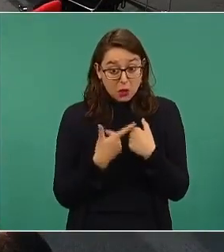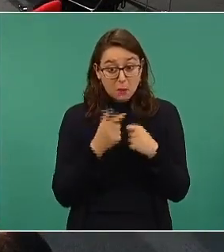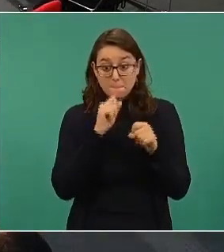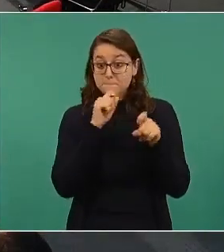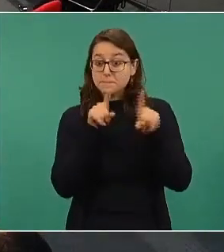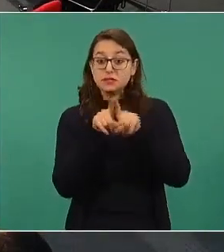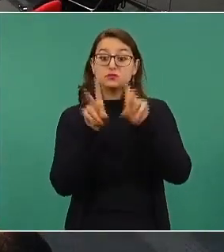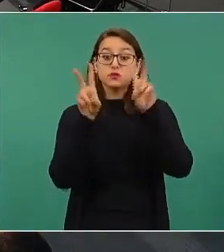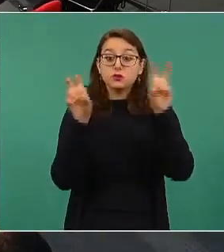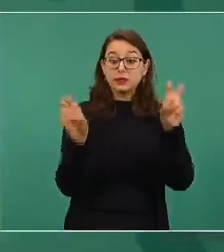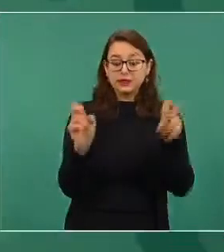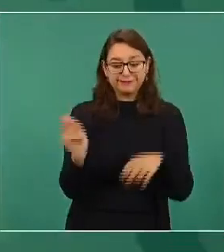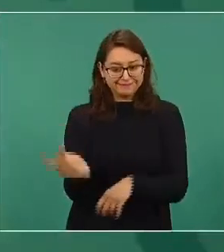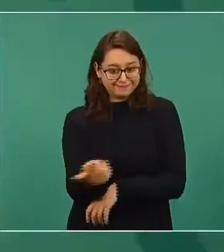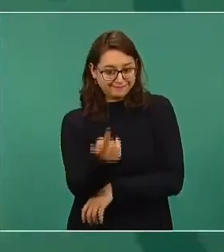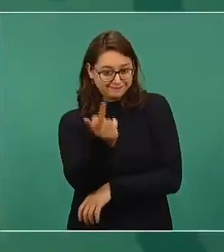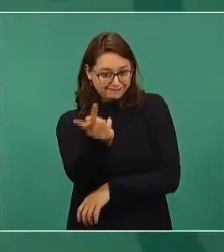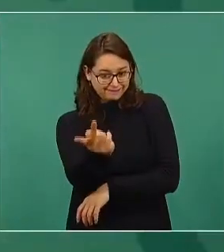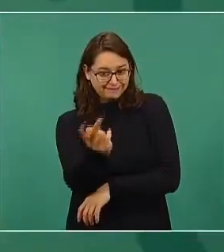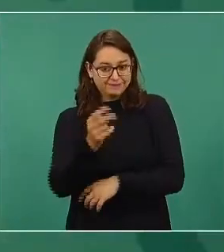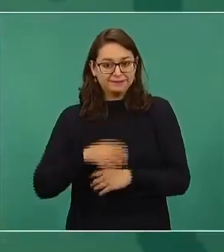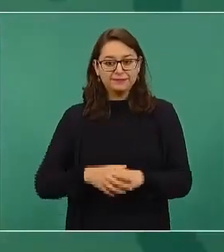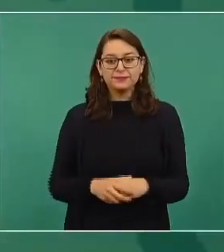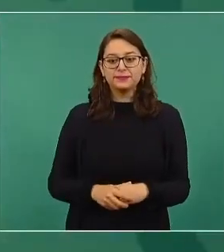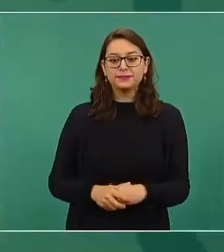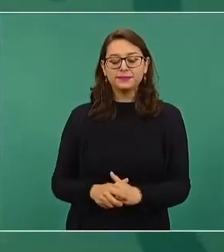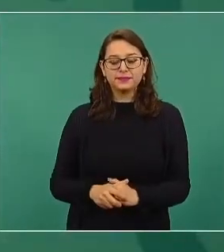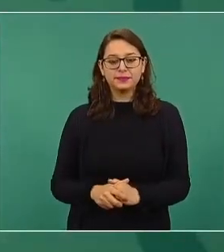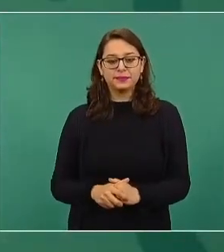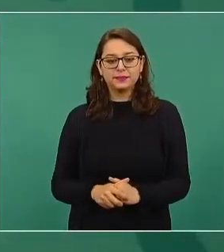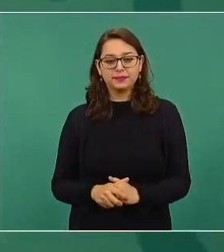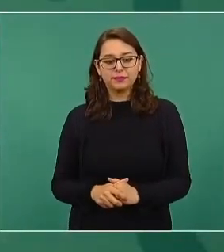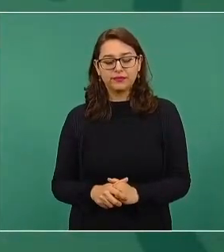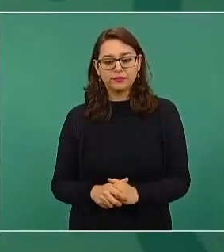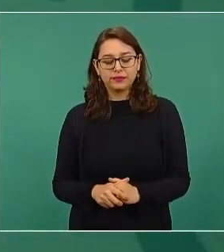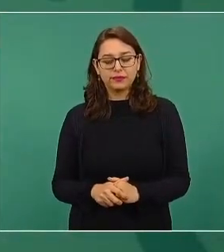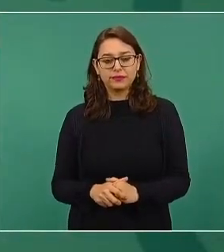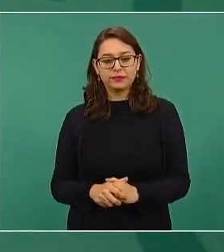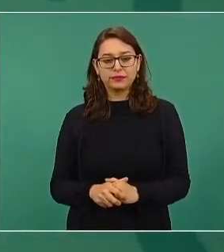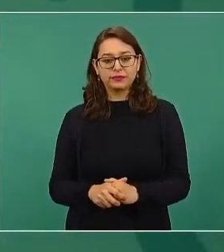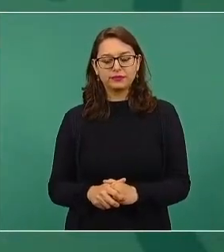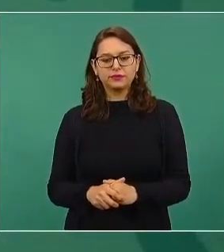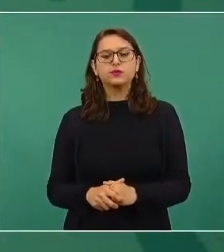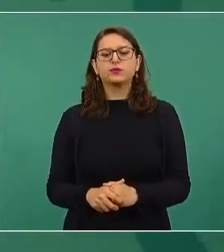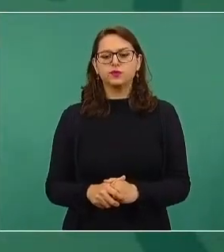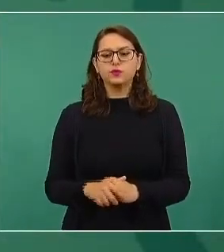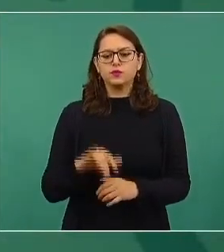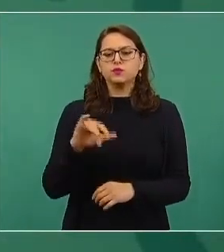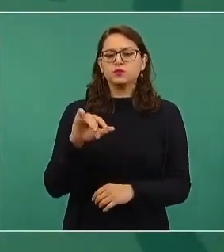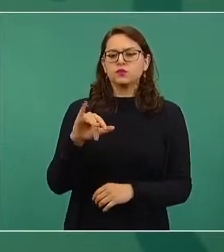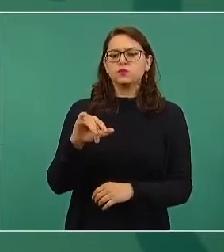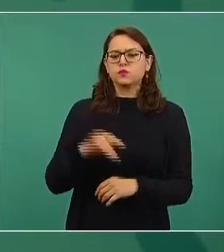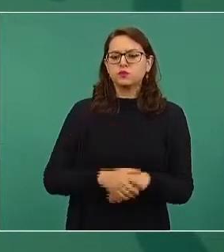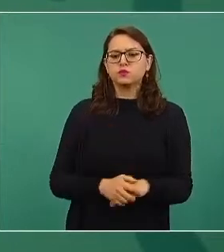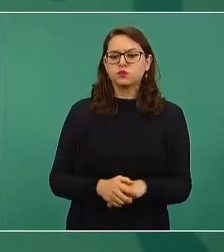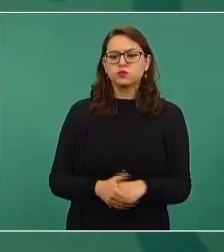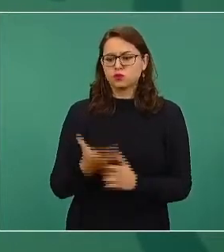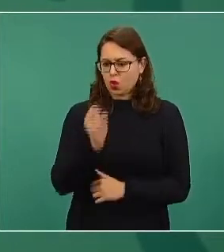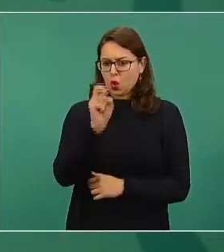Sí. Esa sería la pregunta. Sí, el plan va a ser impulsado en la